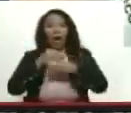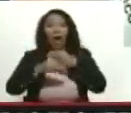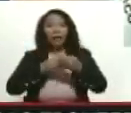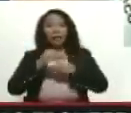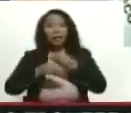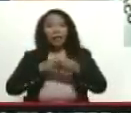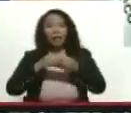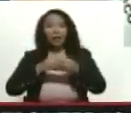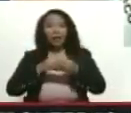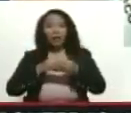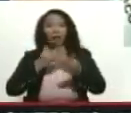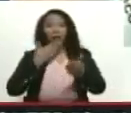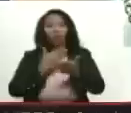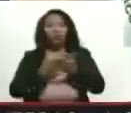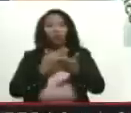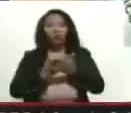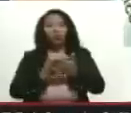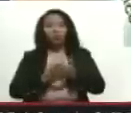para solicitar